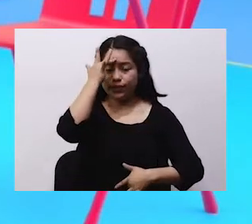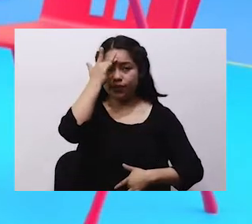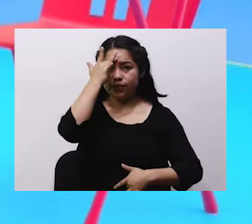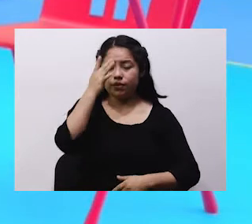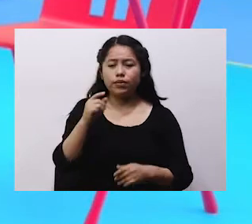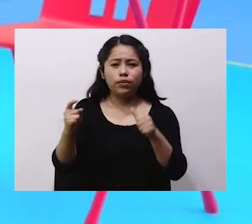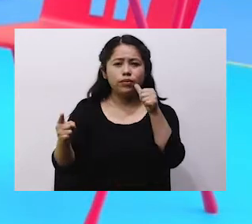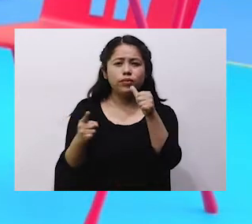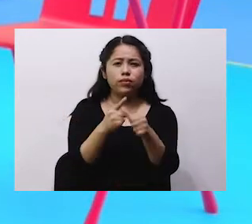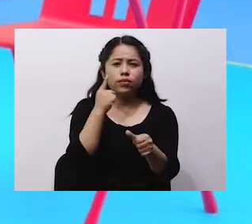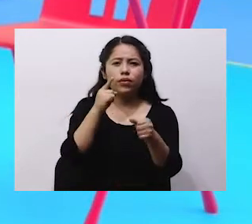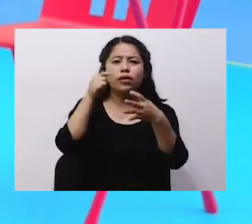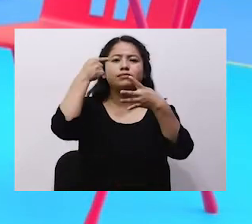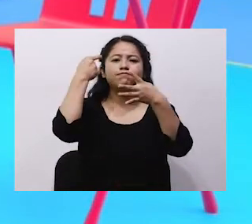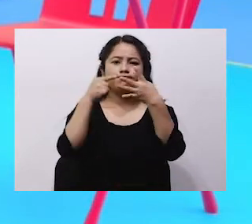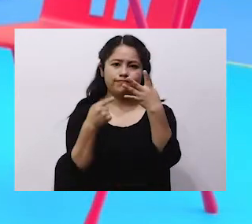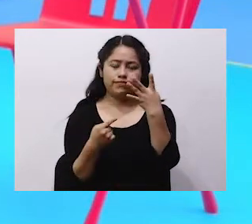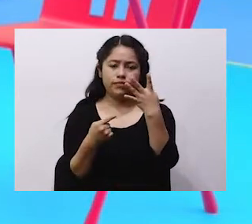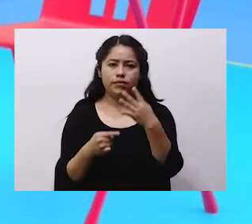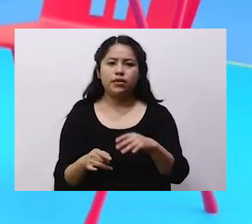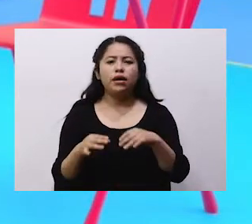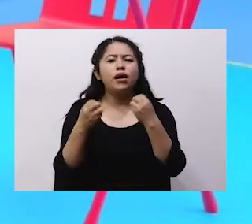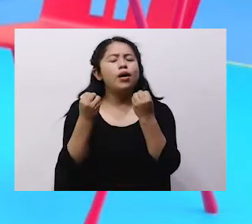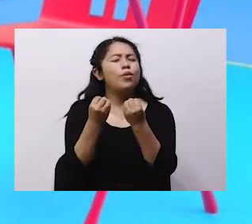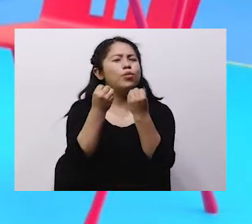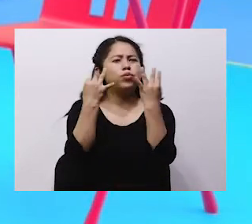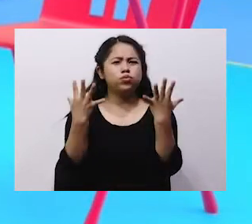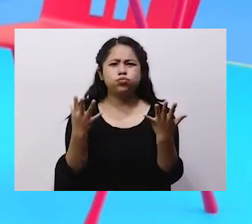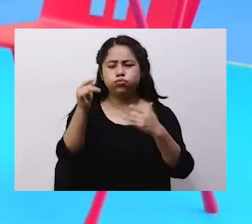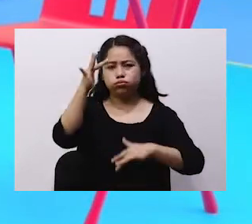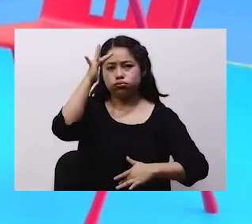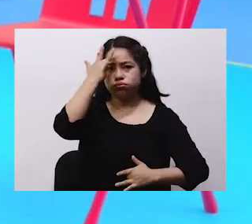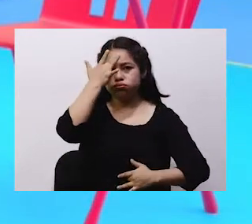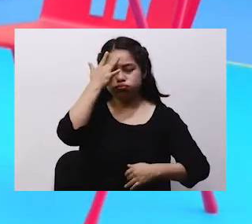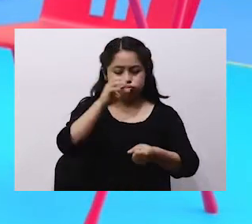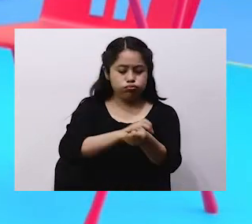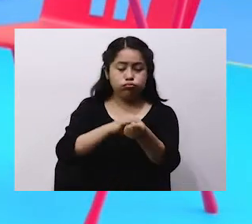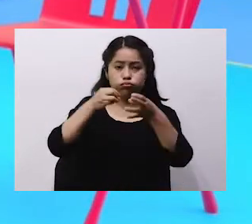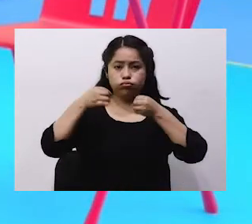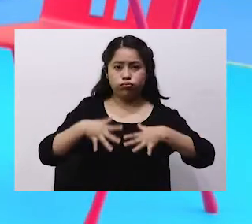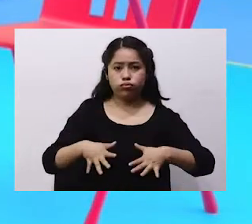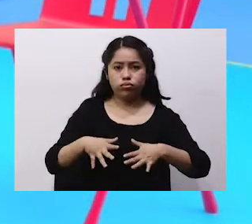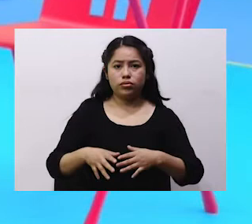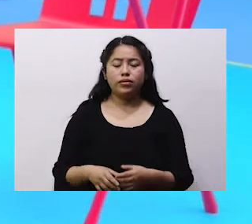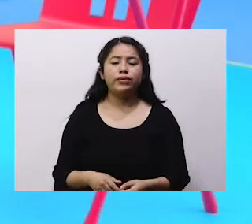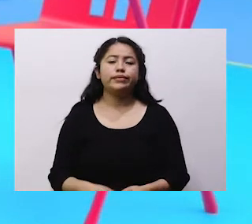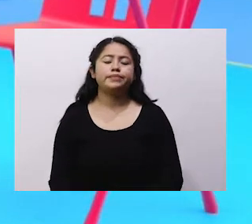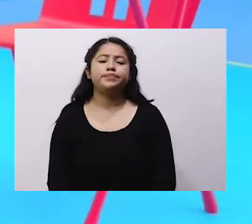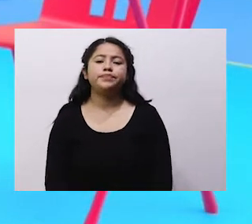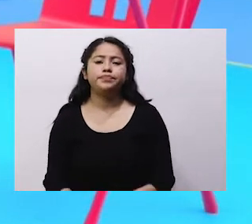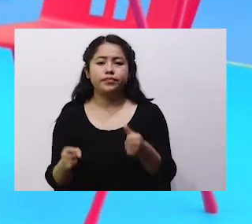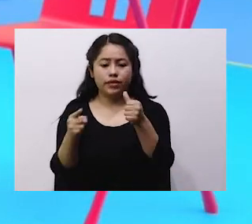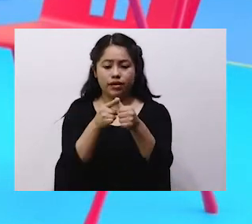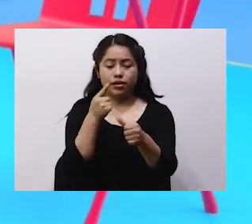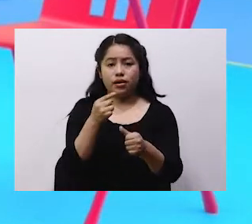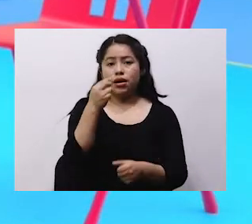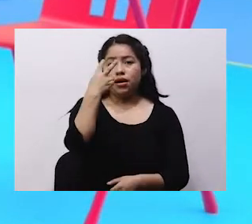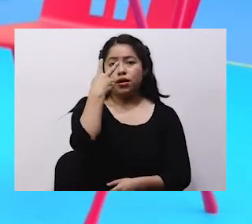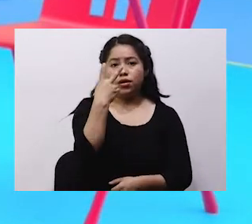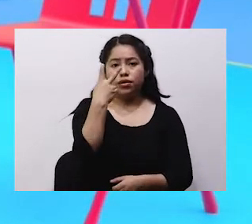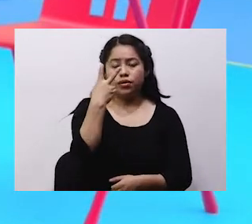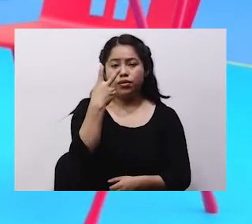enfermedades, primero clasificaremos. Existen muchas enfermedades del sistema nervioso, por eso lo clasificaremos en